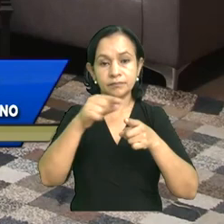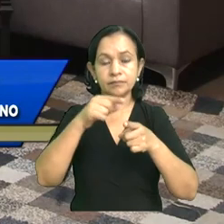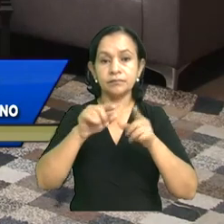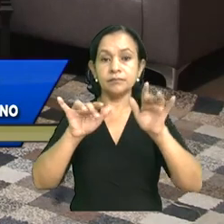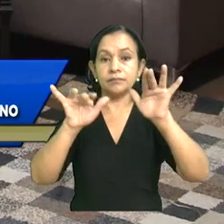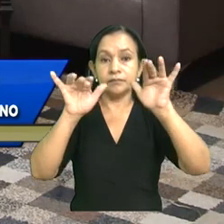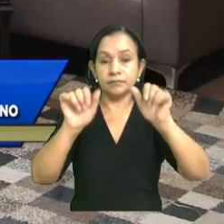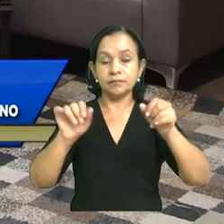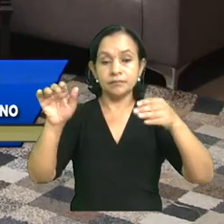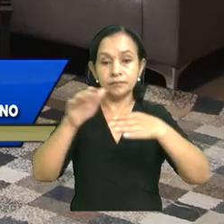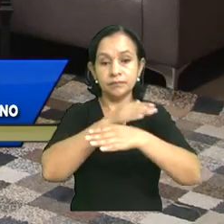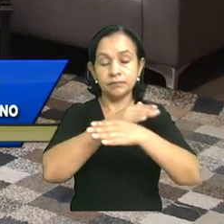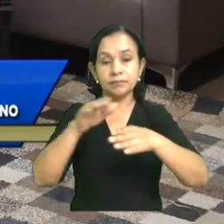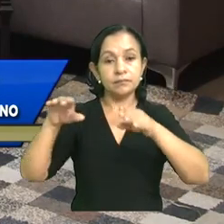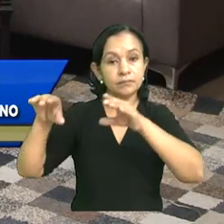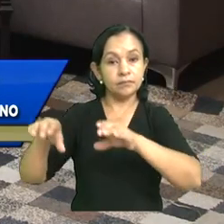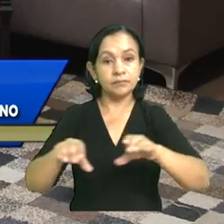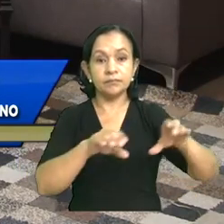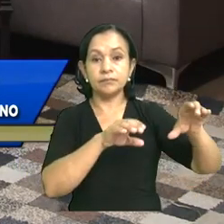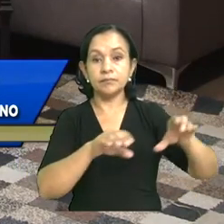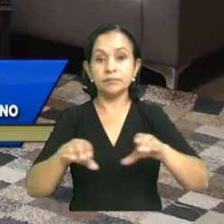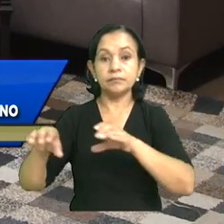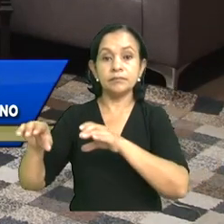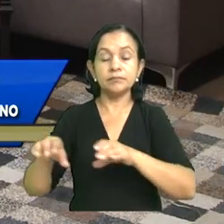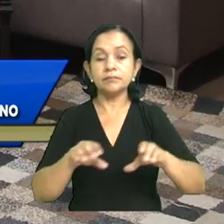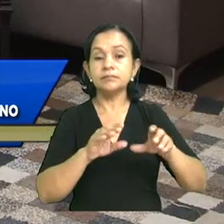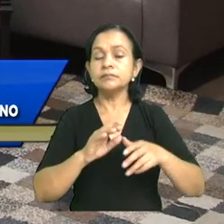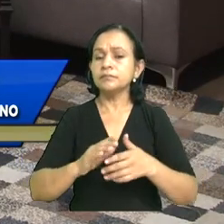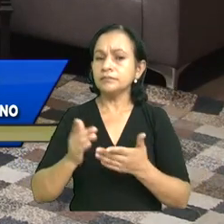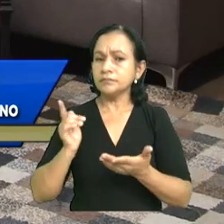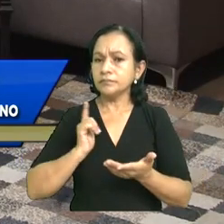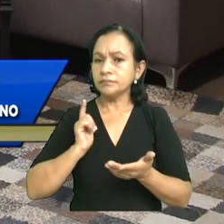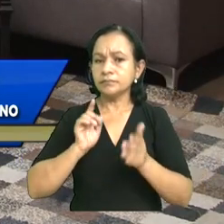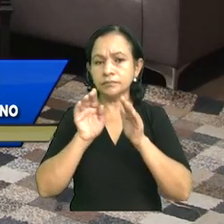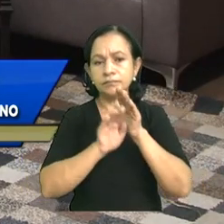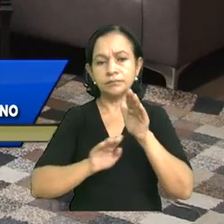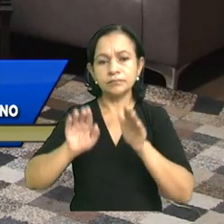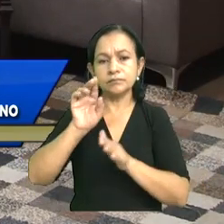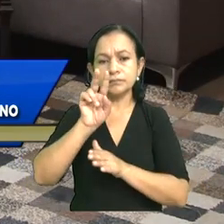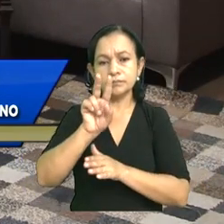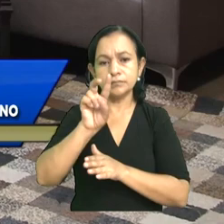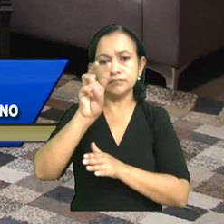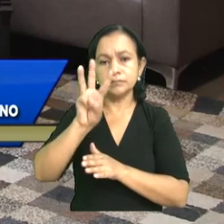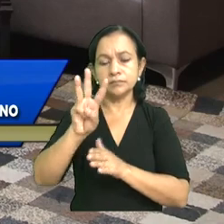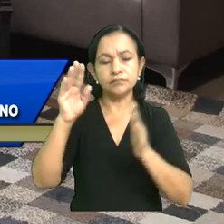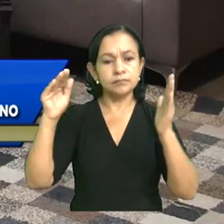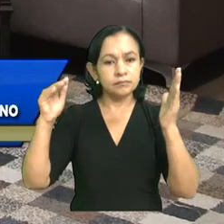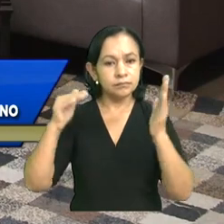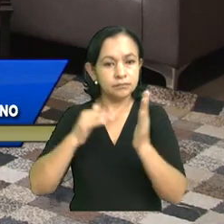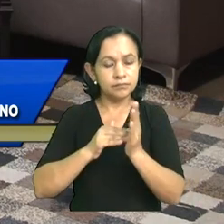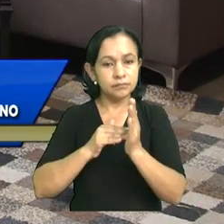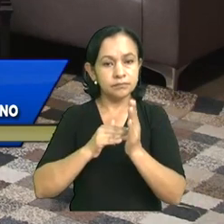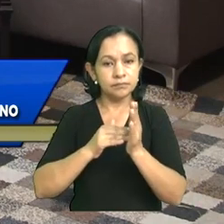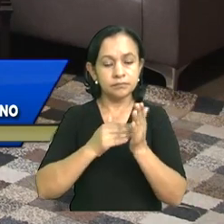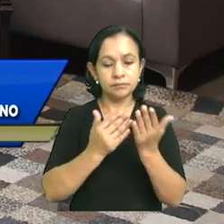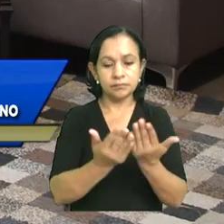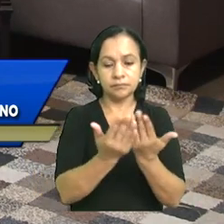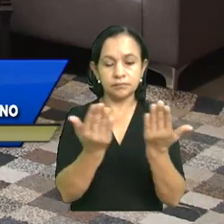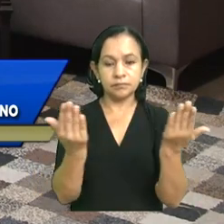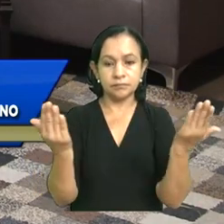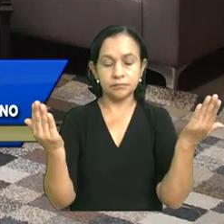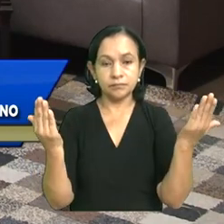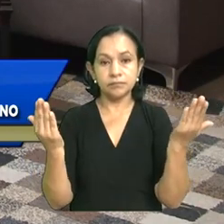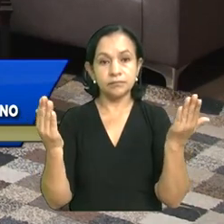activamente en distintas actividades. Tenemos más de 23,000 usuarios en los museos municipales.